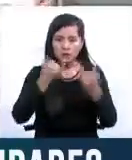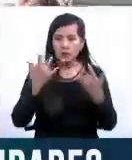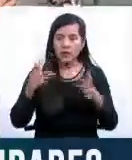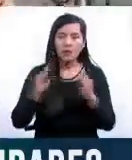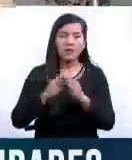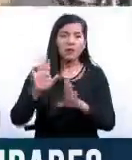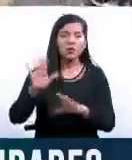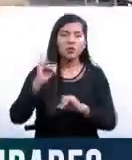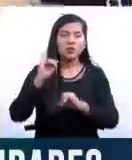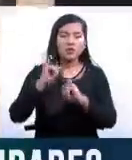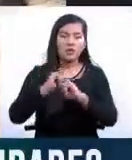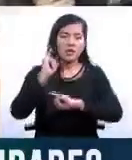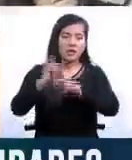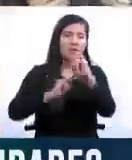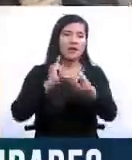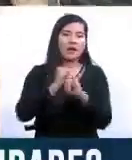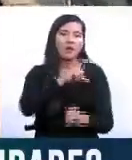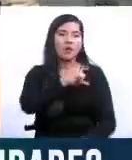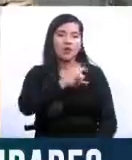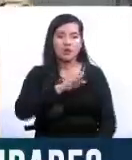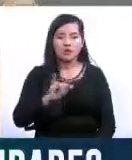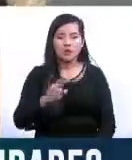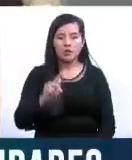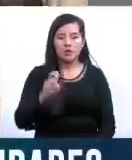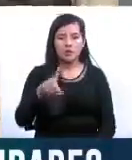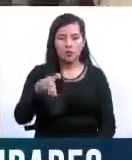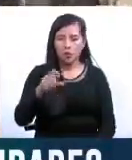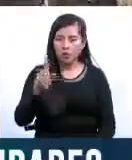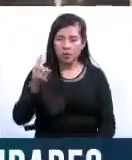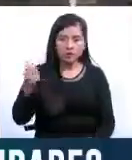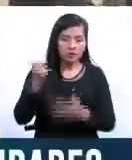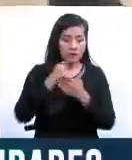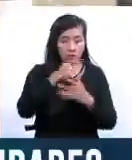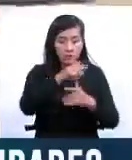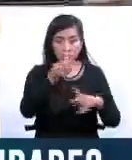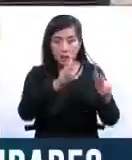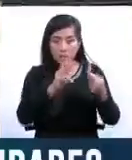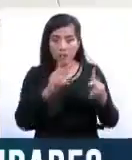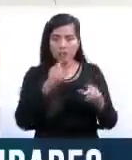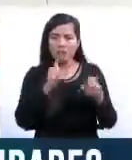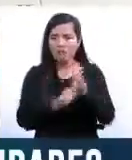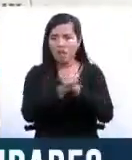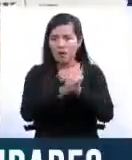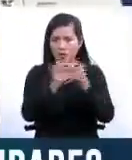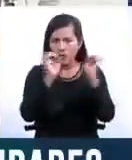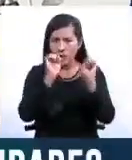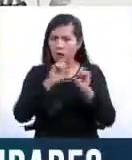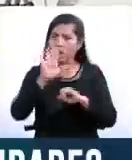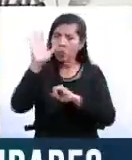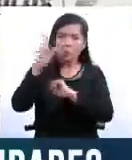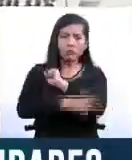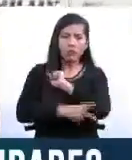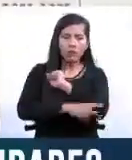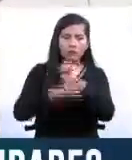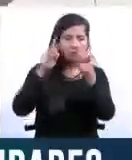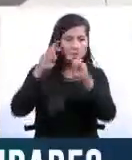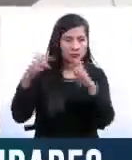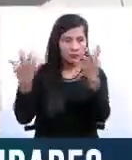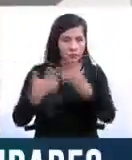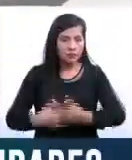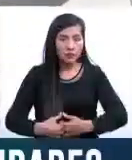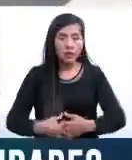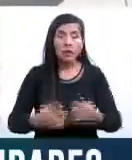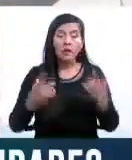compañeros de Interpol, porque necesitamos ver que ninguno tenga alerta en su país de origen. Después de eso, nosotros hacemos, después